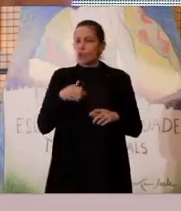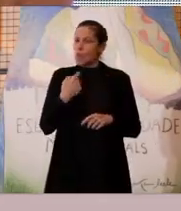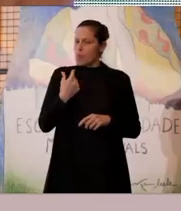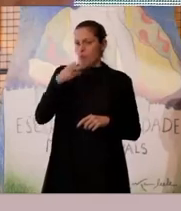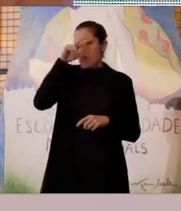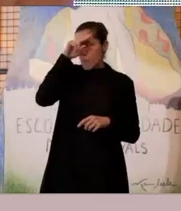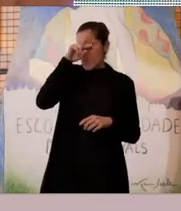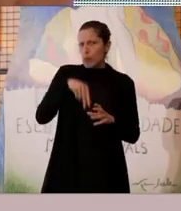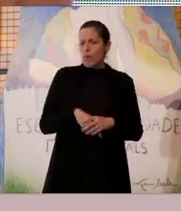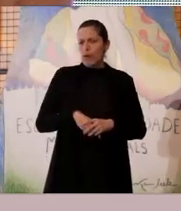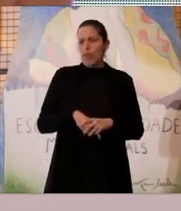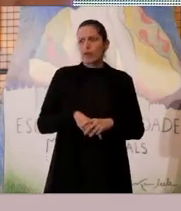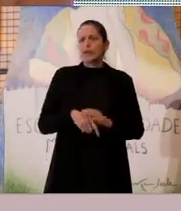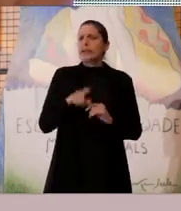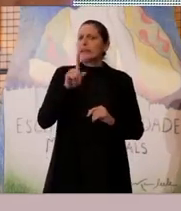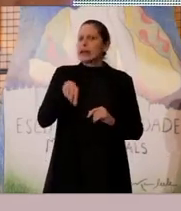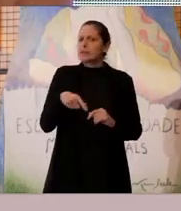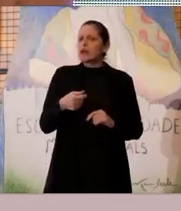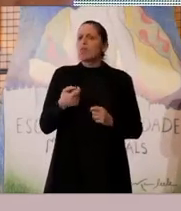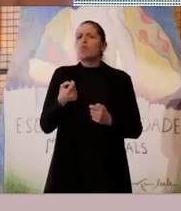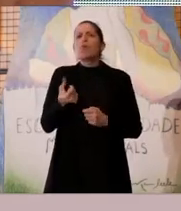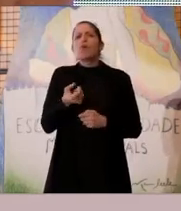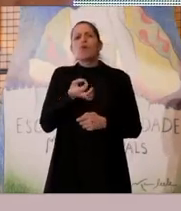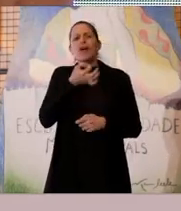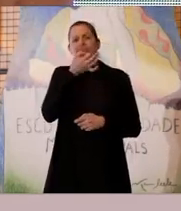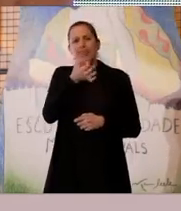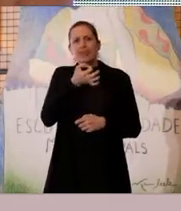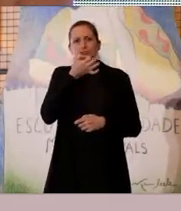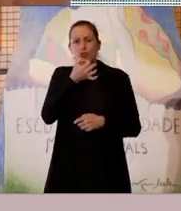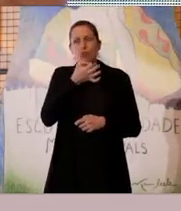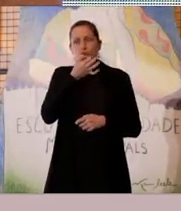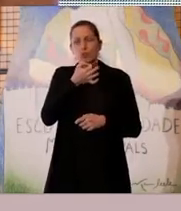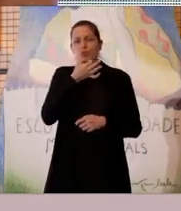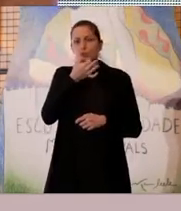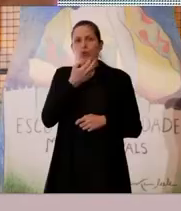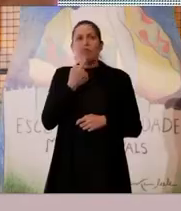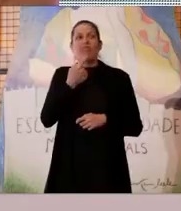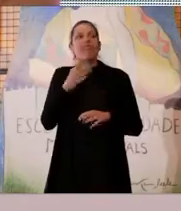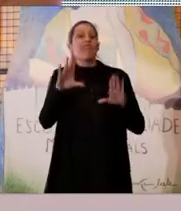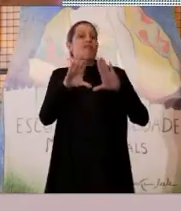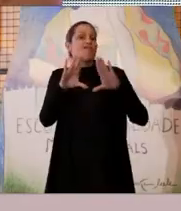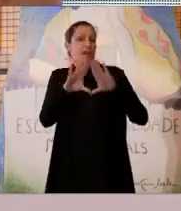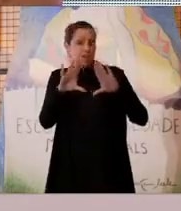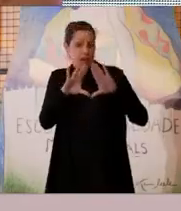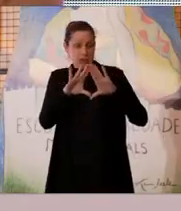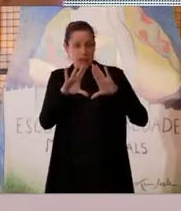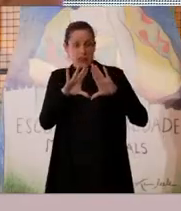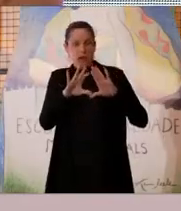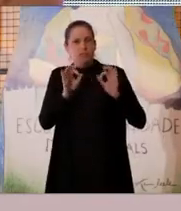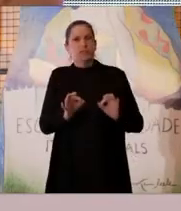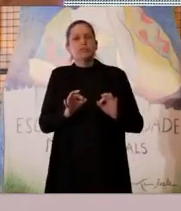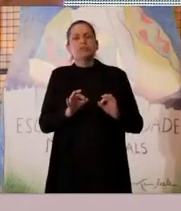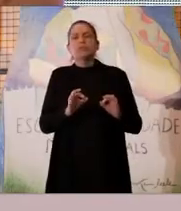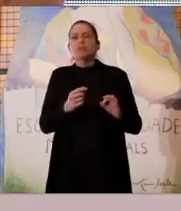a cómo está calando un discurso que que se autodenomina a sí mismo como como feminista y que